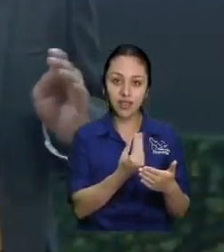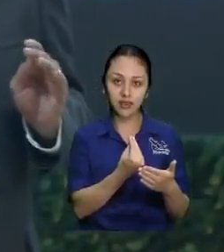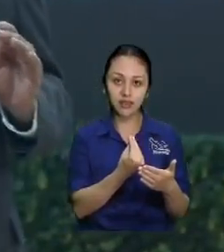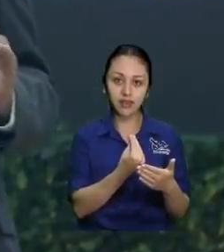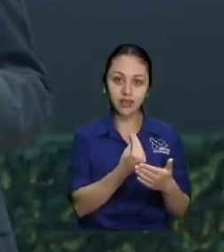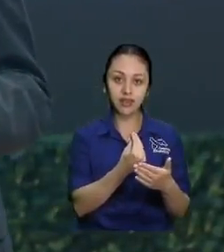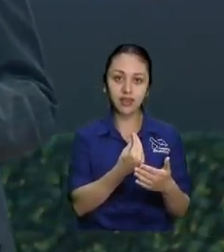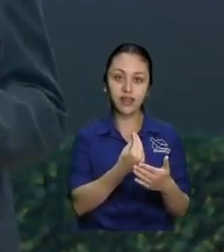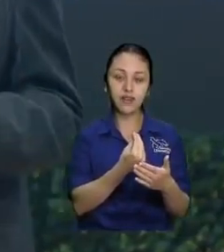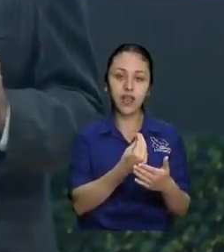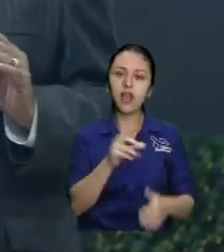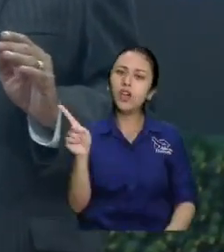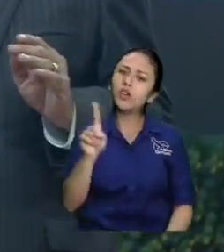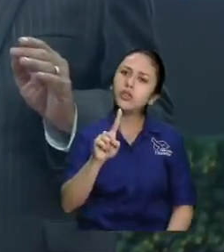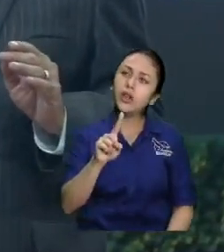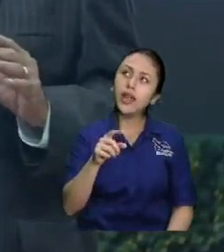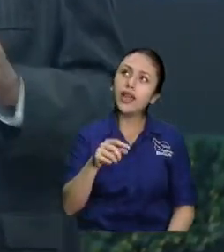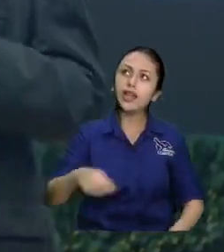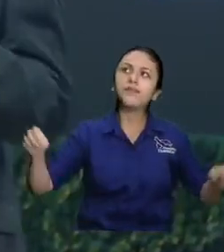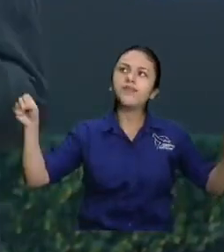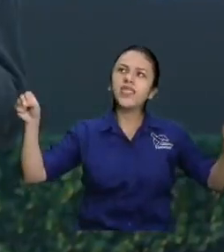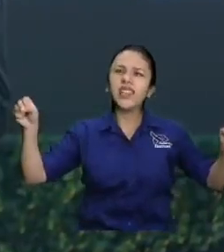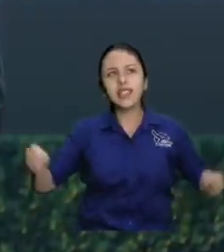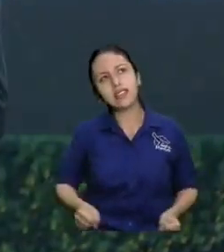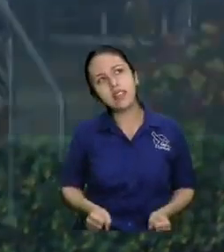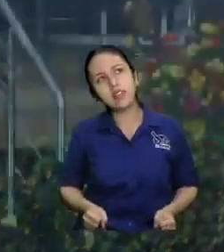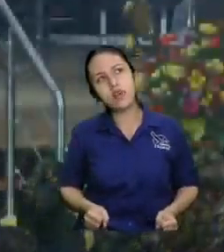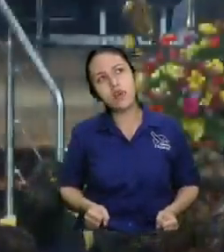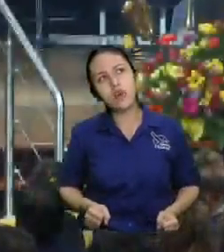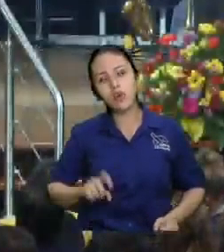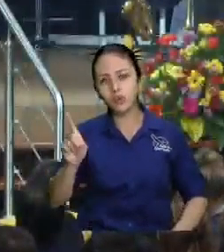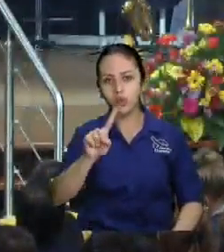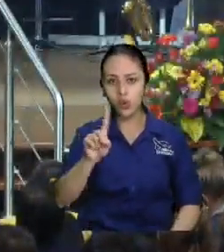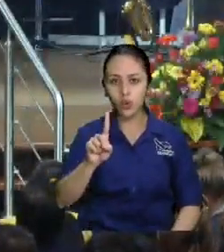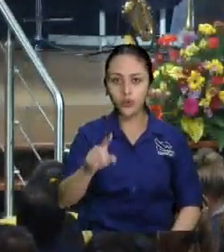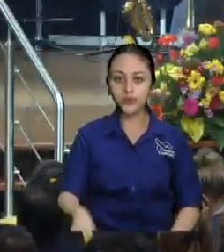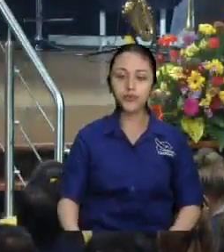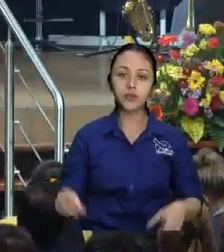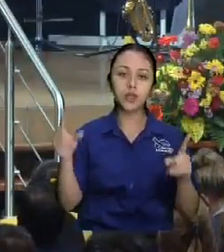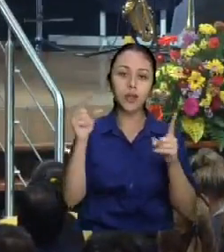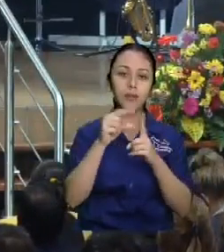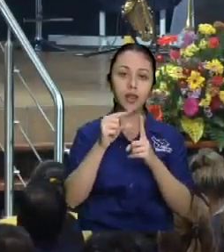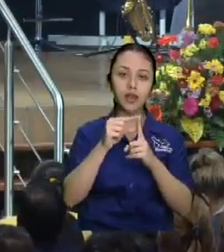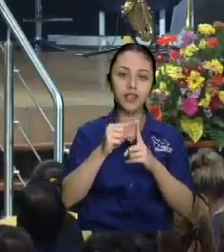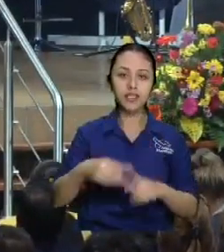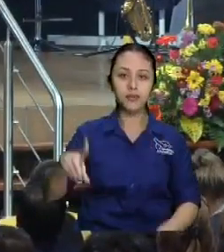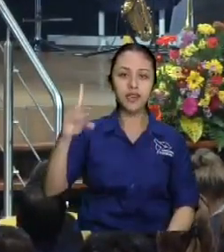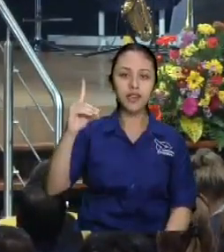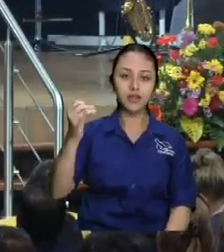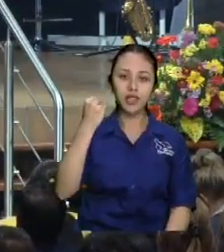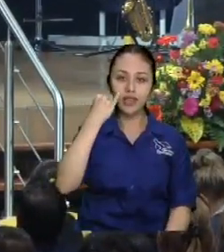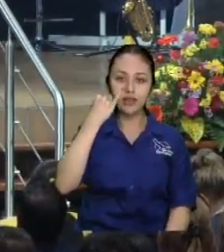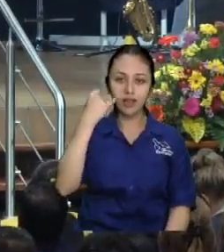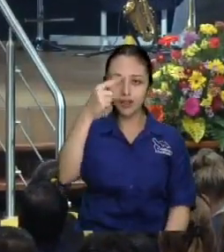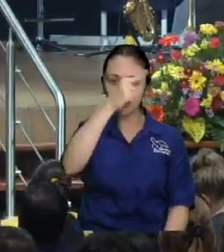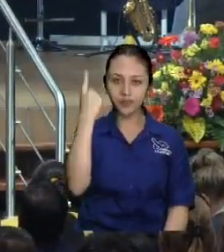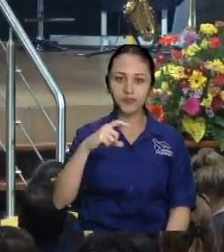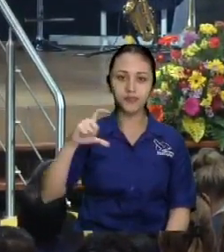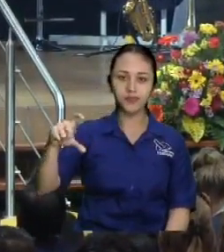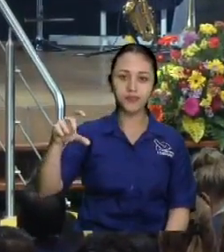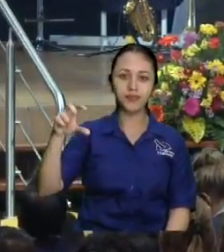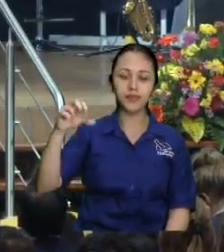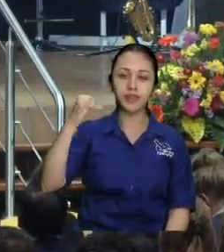no necesariamente es castigo. Disciplina es una palabra que está íntimamente ligada con discipulado. Y el